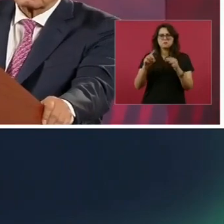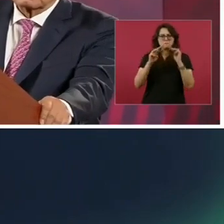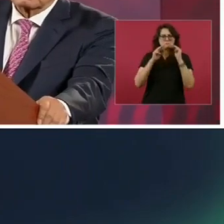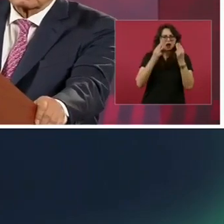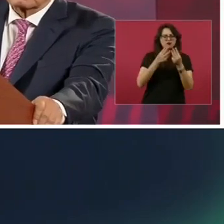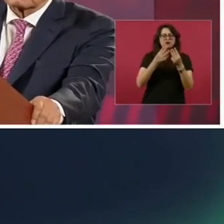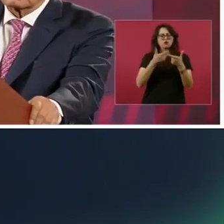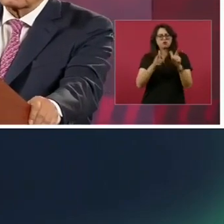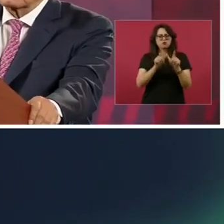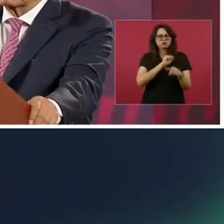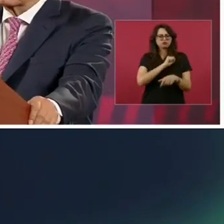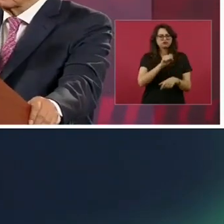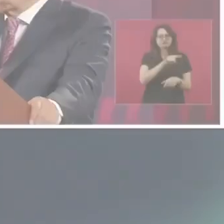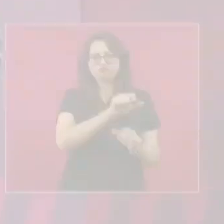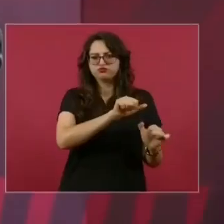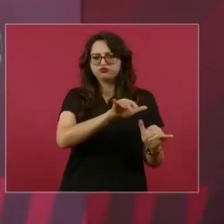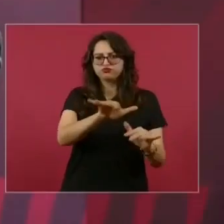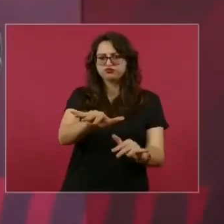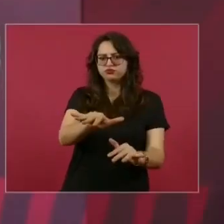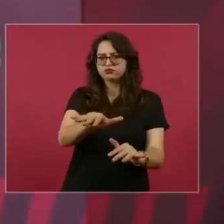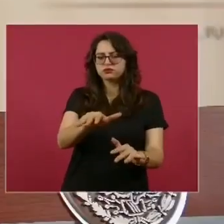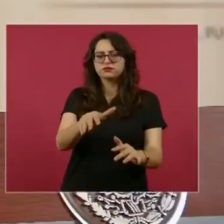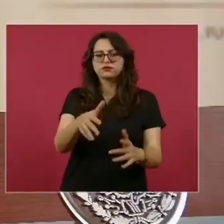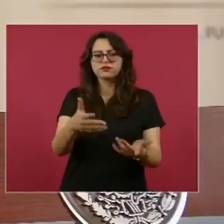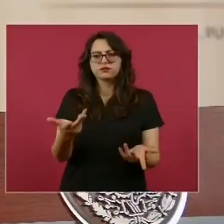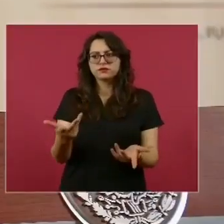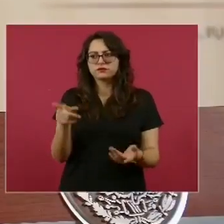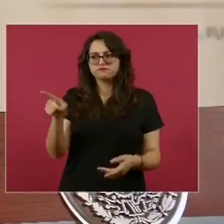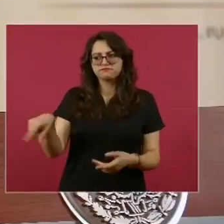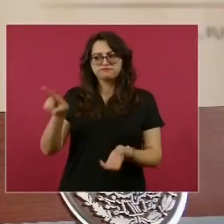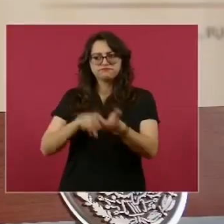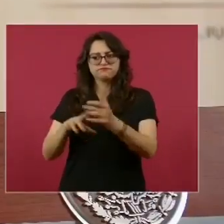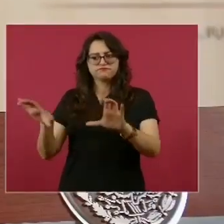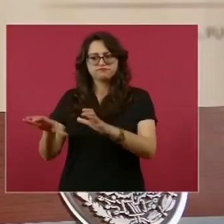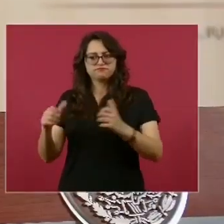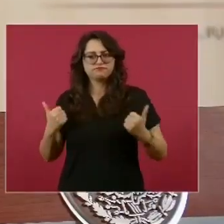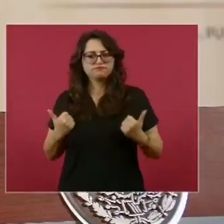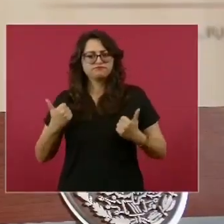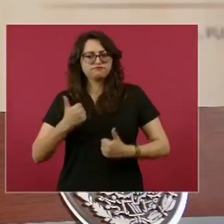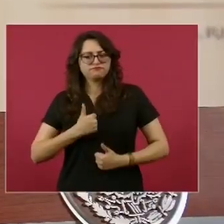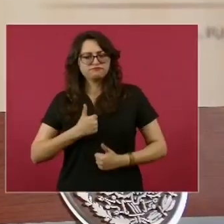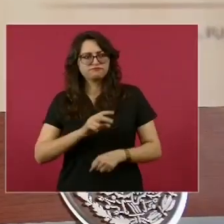y ya los identifican y los respetan.